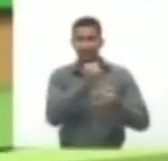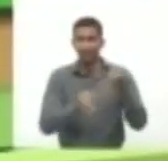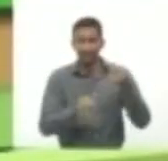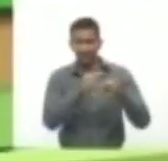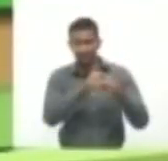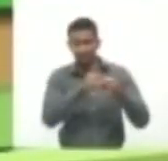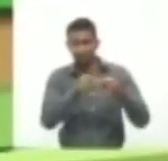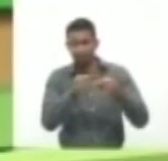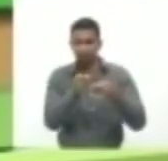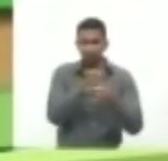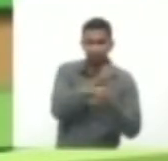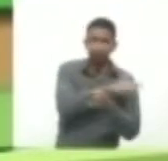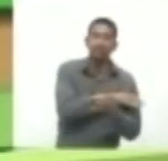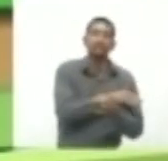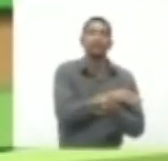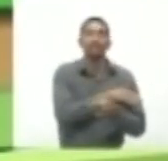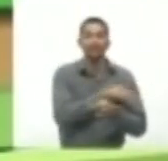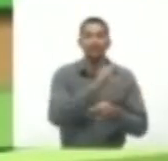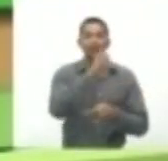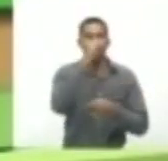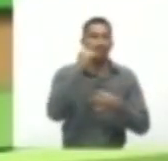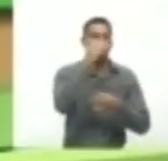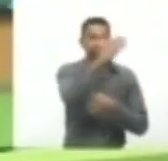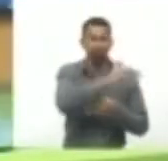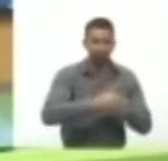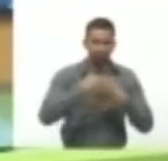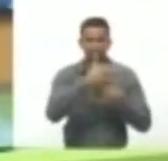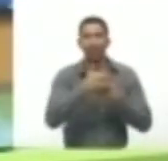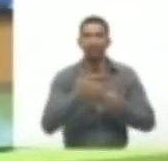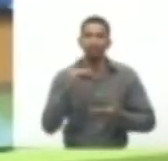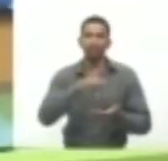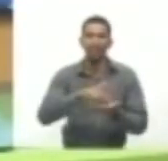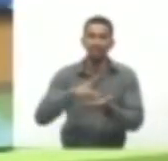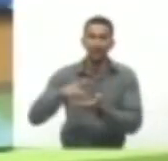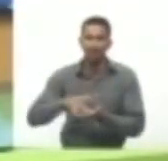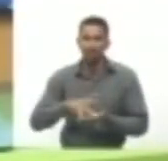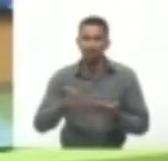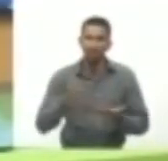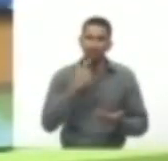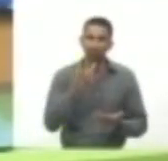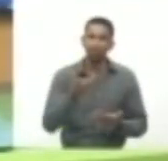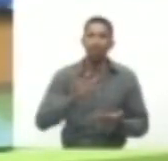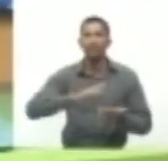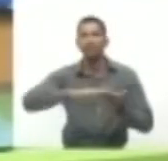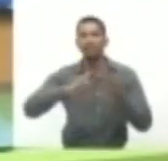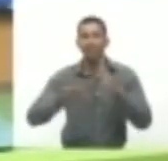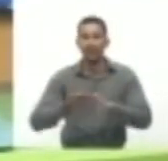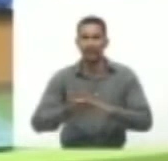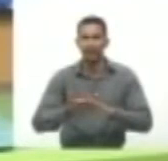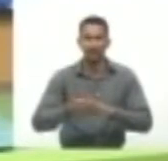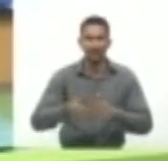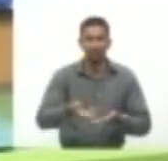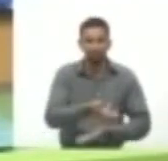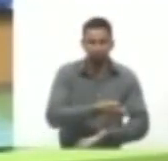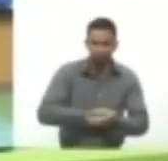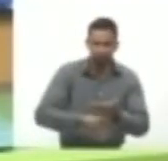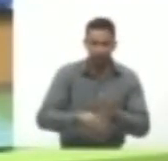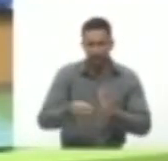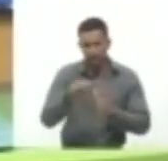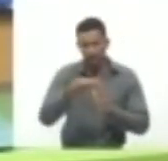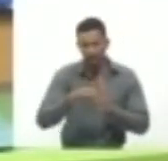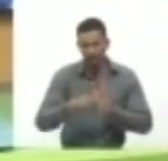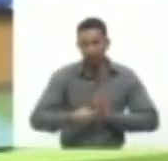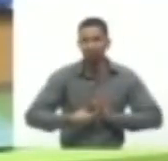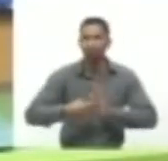una de las primeras mesas sociales para la paz, en las cuales los ciudadanos escribieron sus propuestas para ser enviadas a Quito, Ecuador, y ser